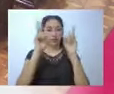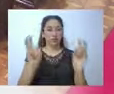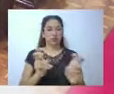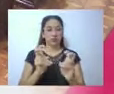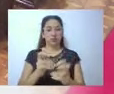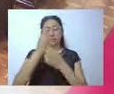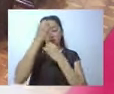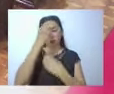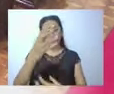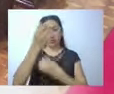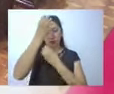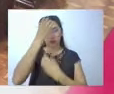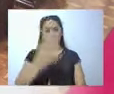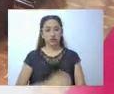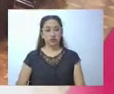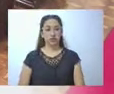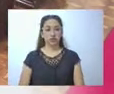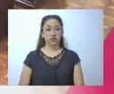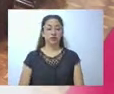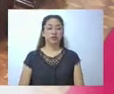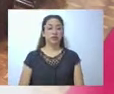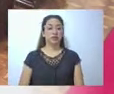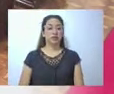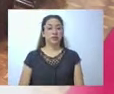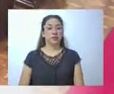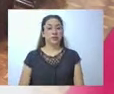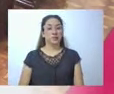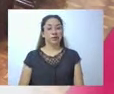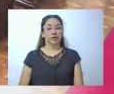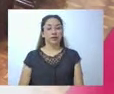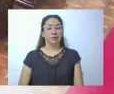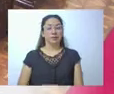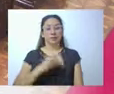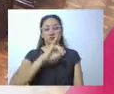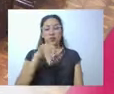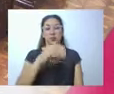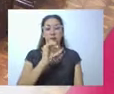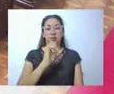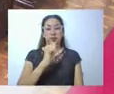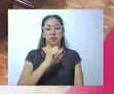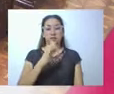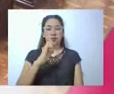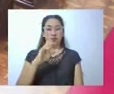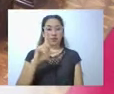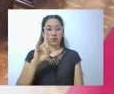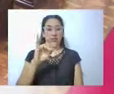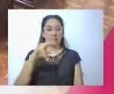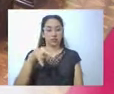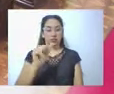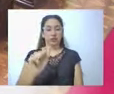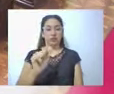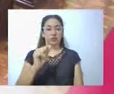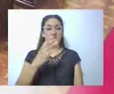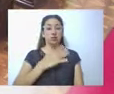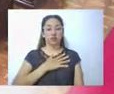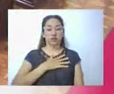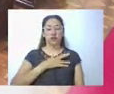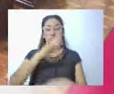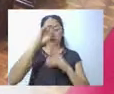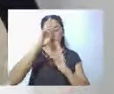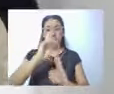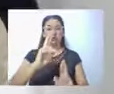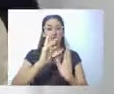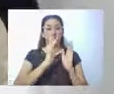que ha hecho el colega José Luna. Soy respetuosa de los procedimientos en